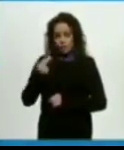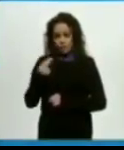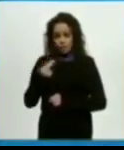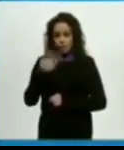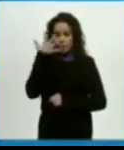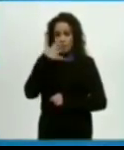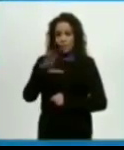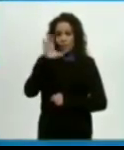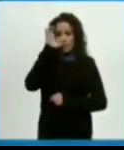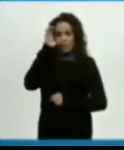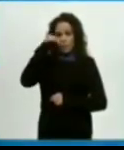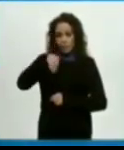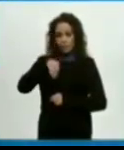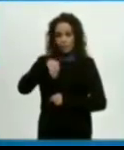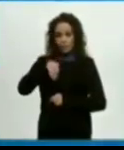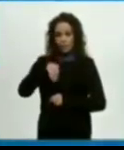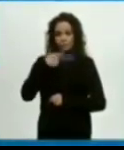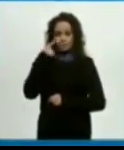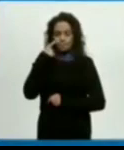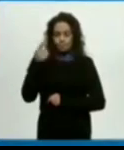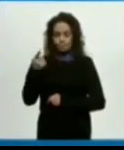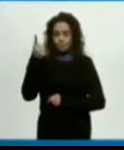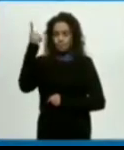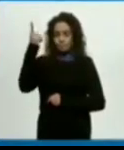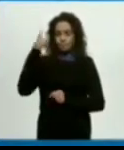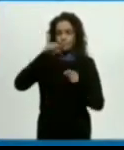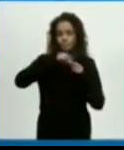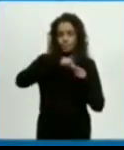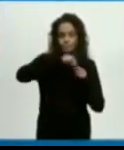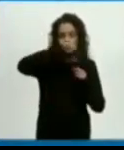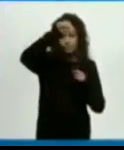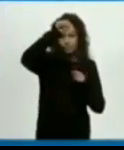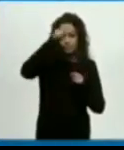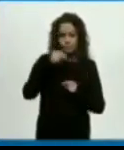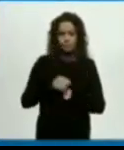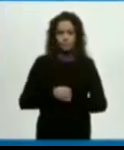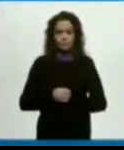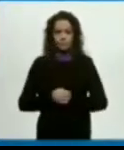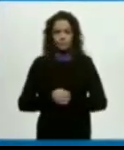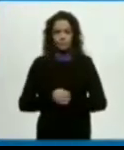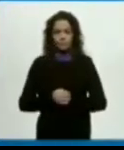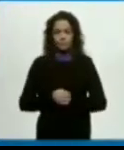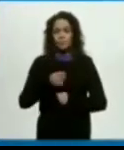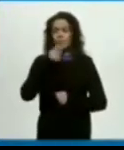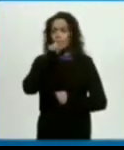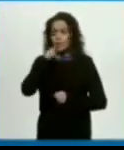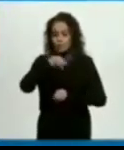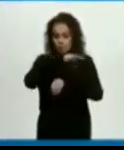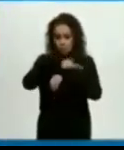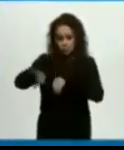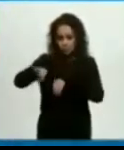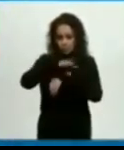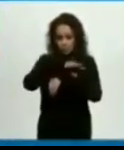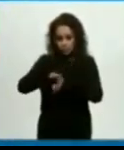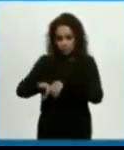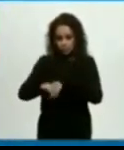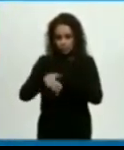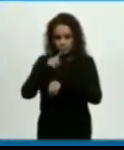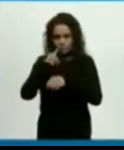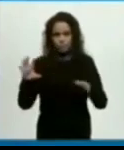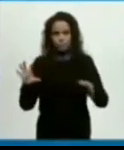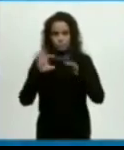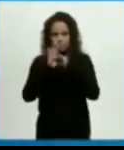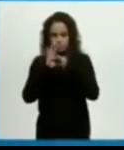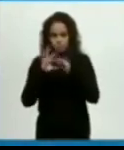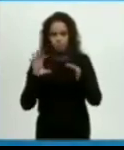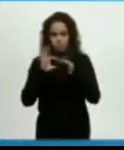10 centímetros. Voy a marcar en este borde 3 centímetros. En el mismo, con una regla lo hago coincidir y con el cartabón de